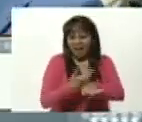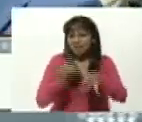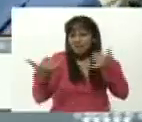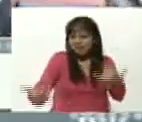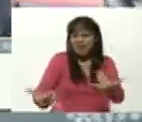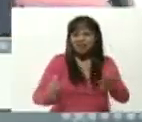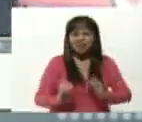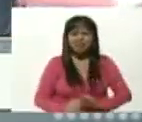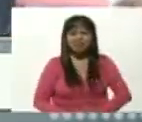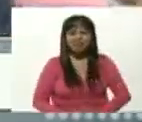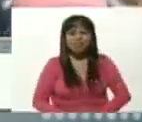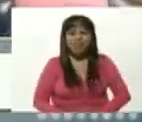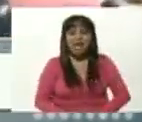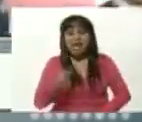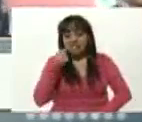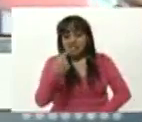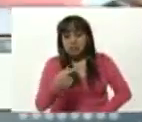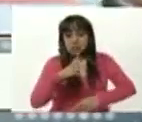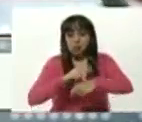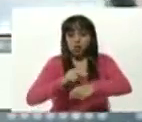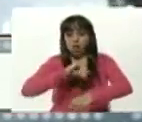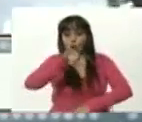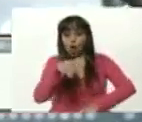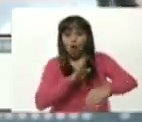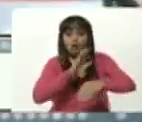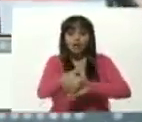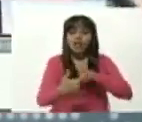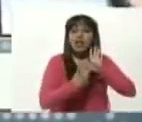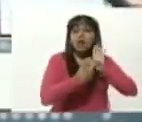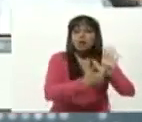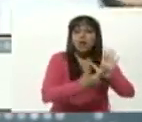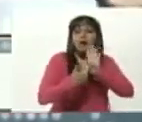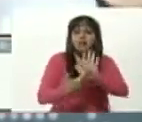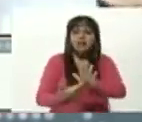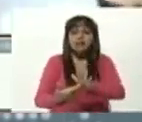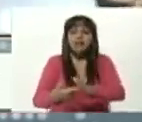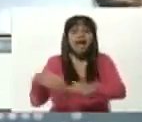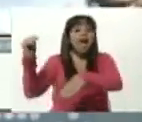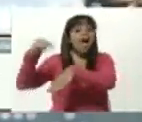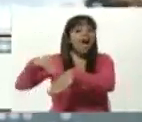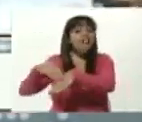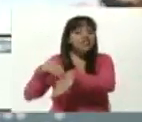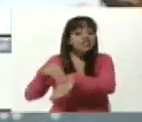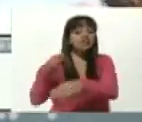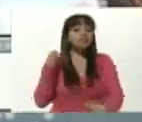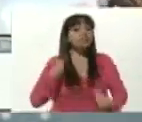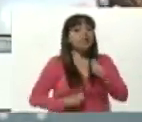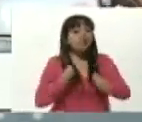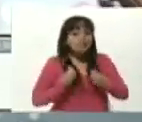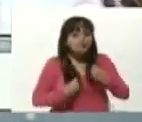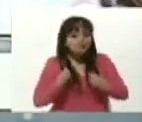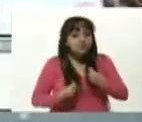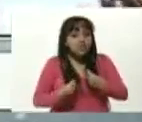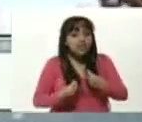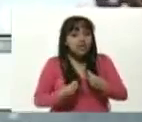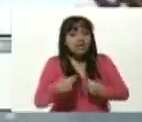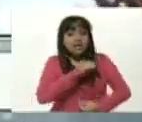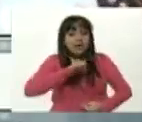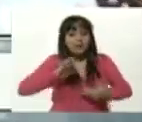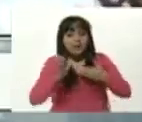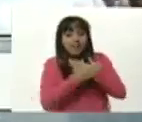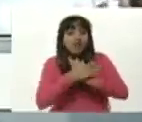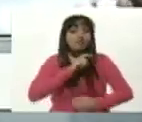Le he dicho al doctor Jorge Rodríguez que transmita las alertas, las preocupaciones, y en privado y en